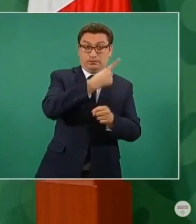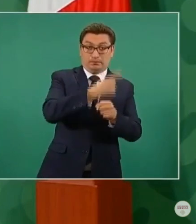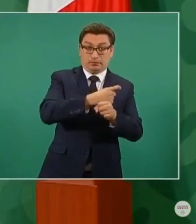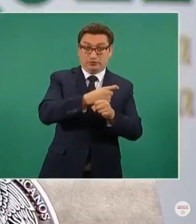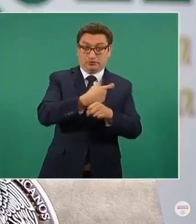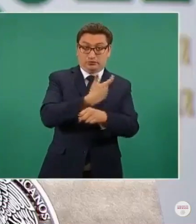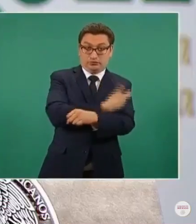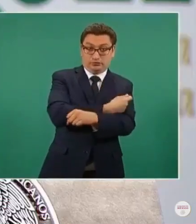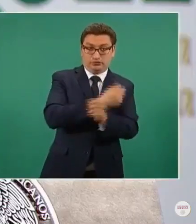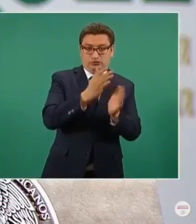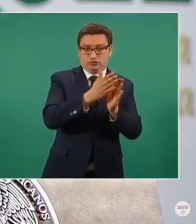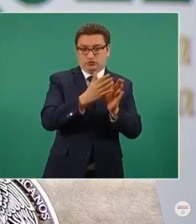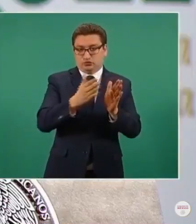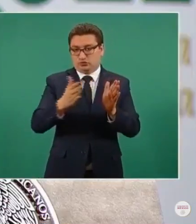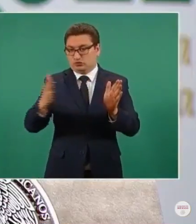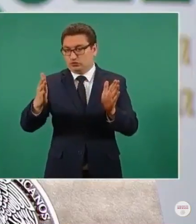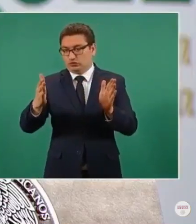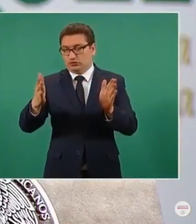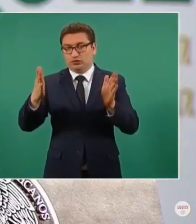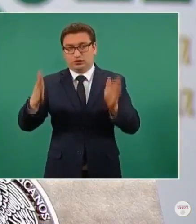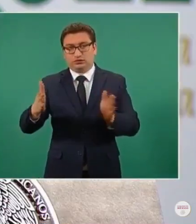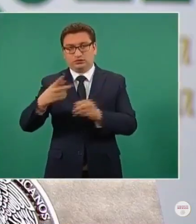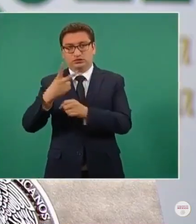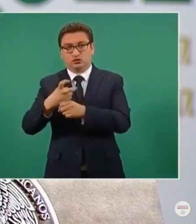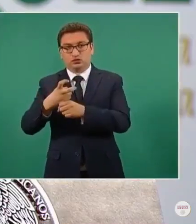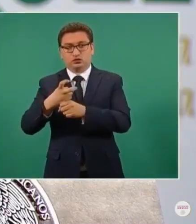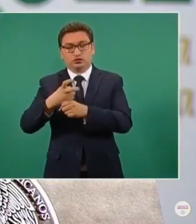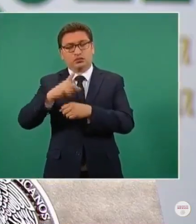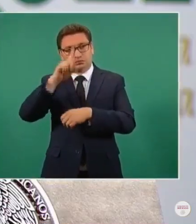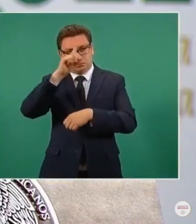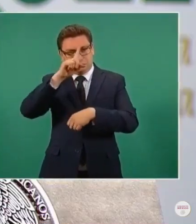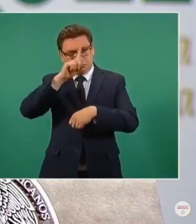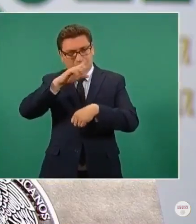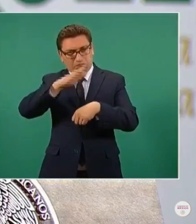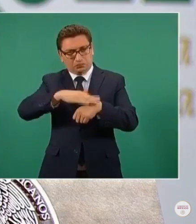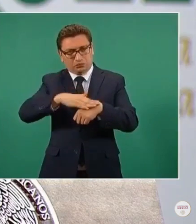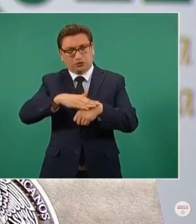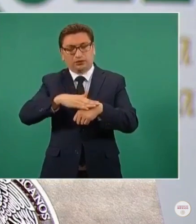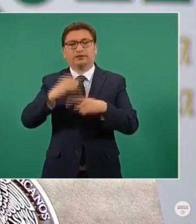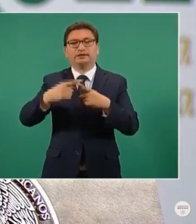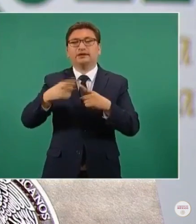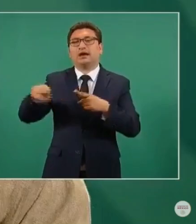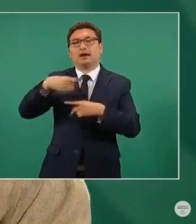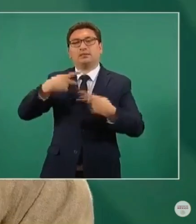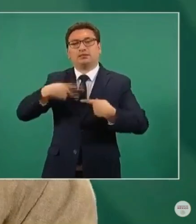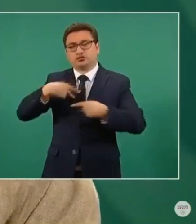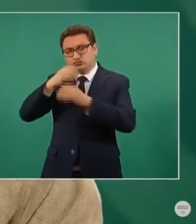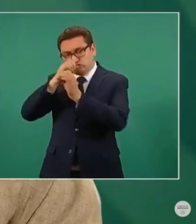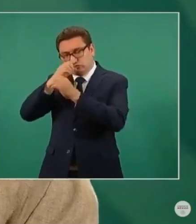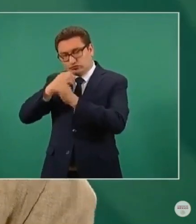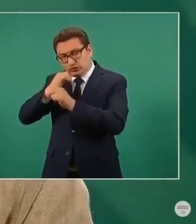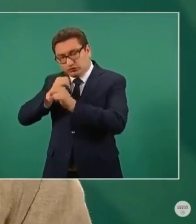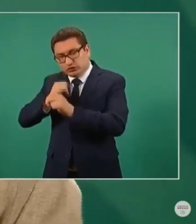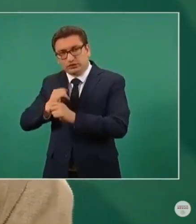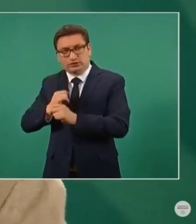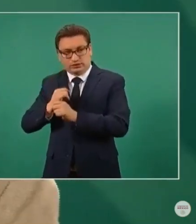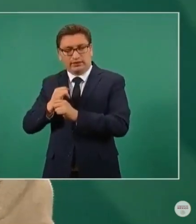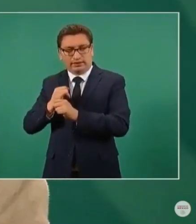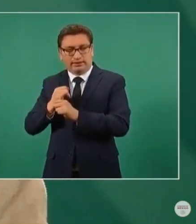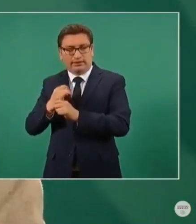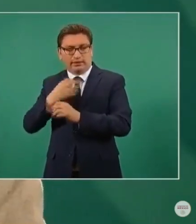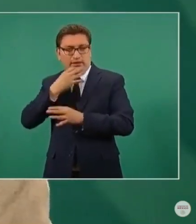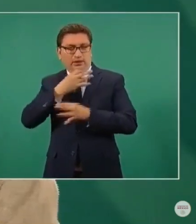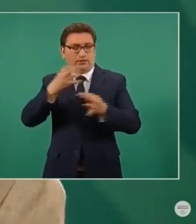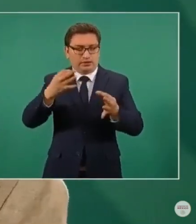dosis es un tiempo recomendado con base en la investigación clínica que se hace de las propias vacunas. En la